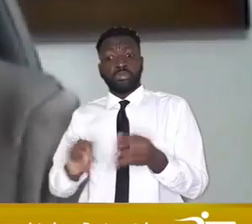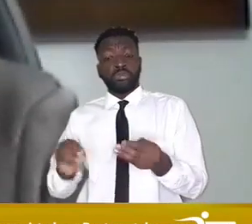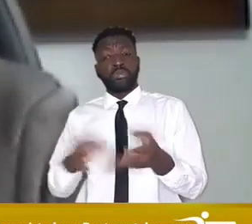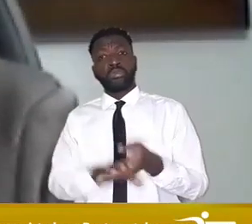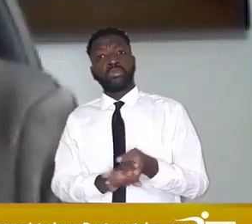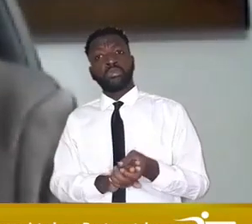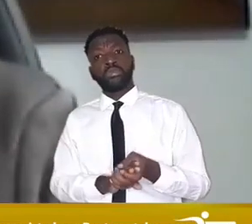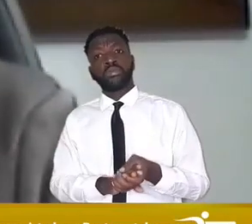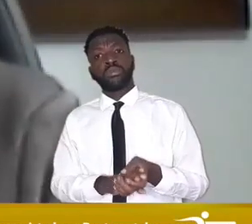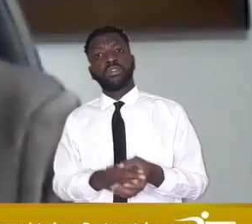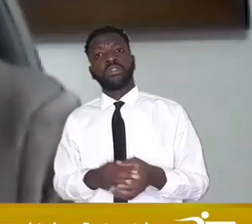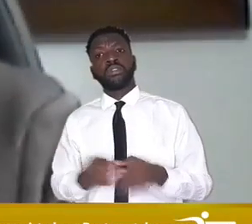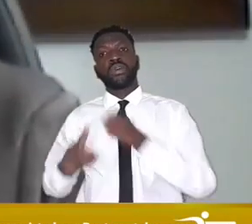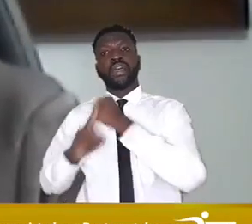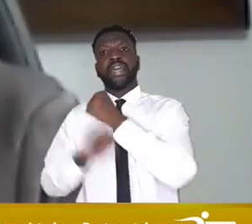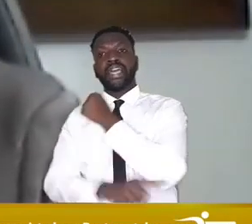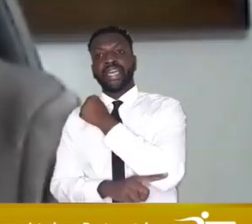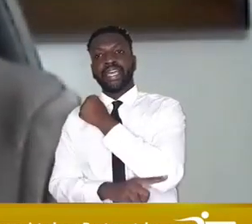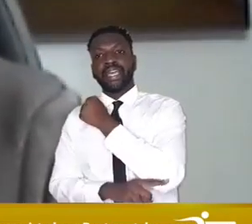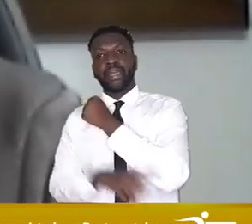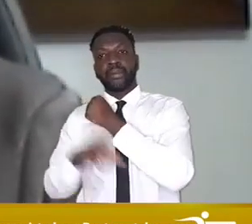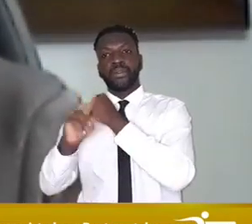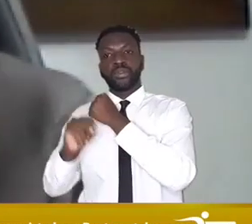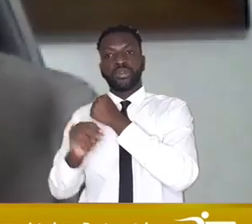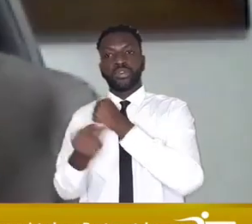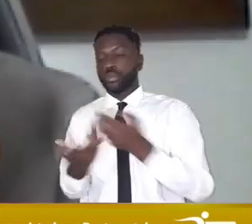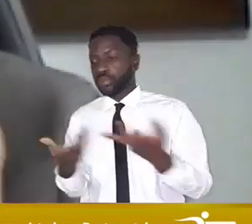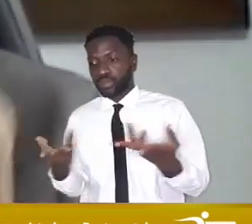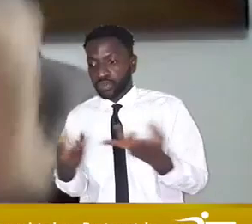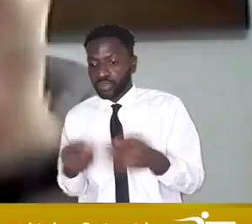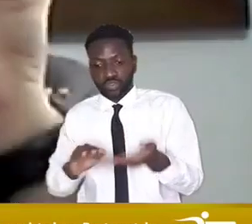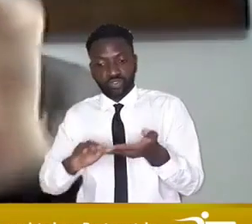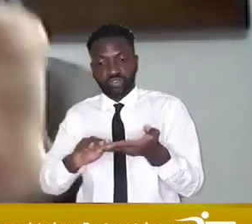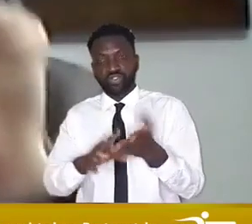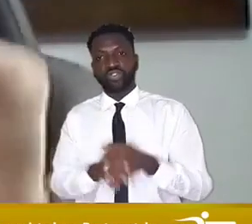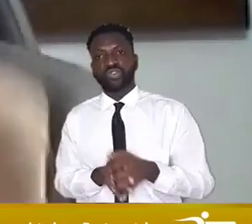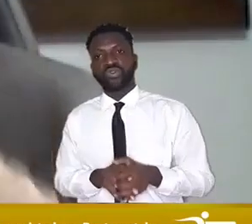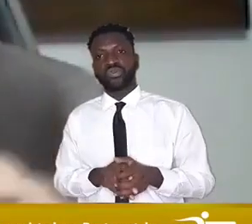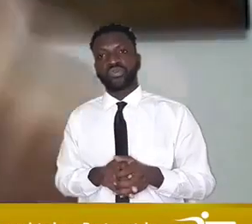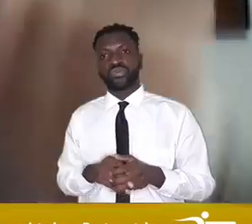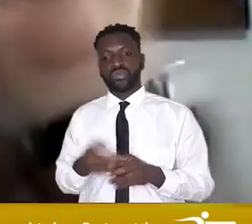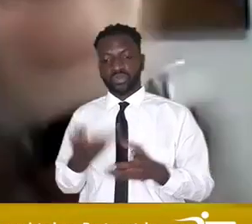castiga, pero no resuelve. El Señor dice,